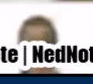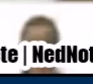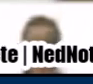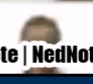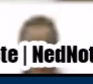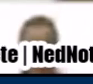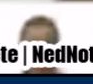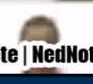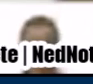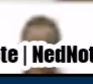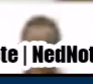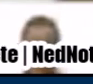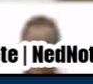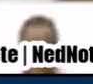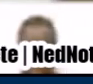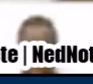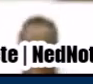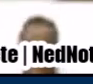la República.